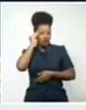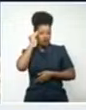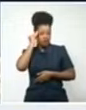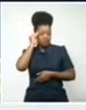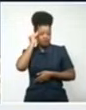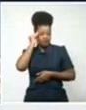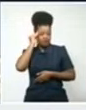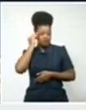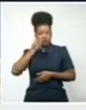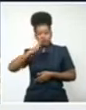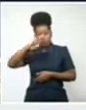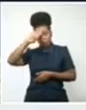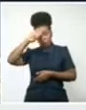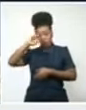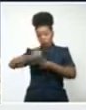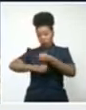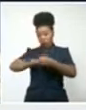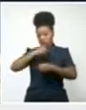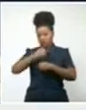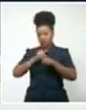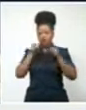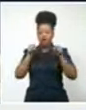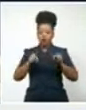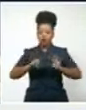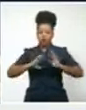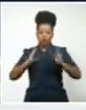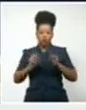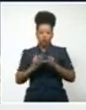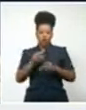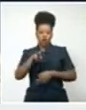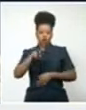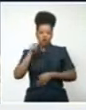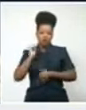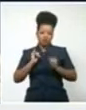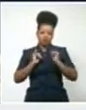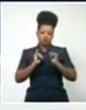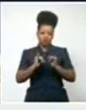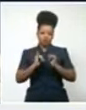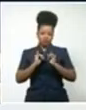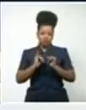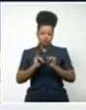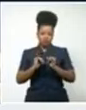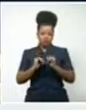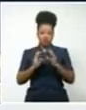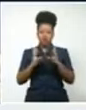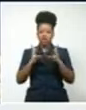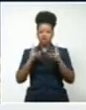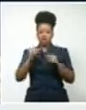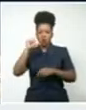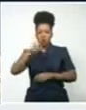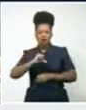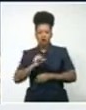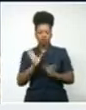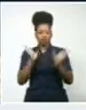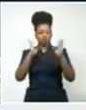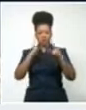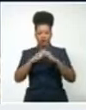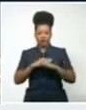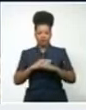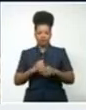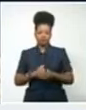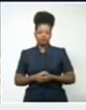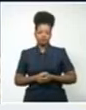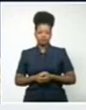lo ha utilizado ahora con todas estas nuevas, lo ha utilizado y los resultados no han sido malos, ni han